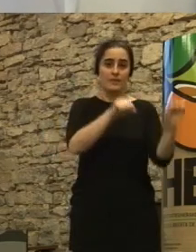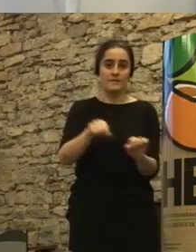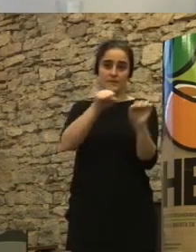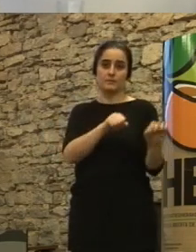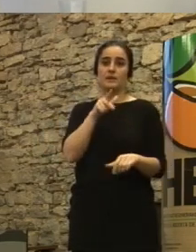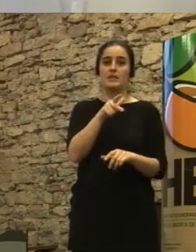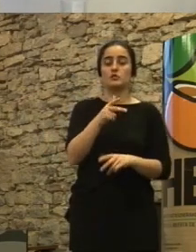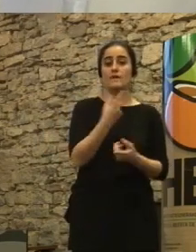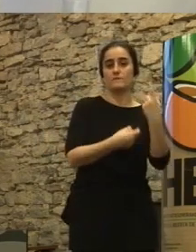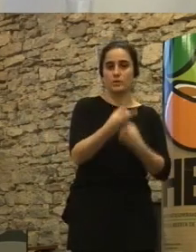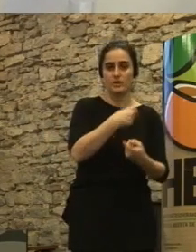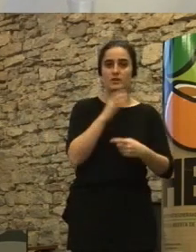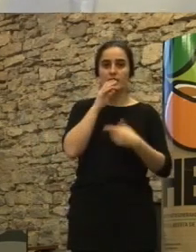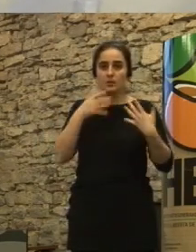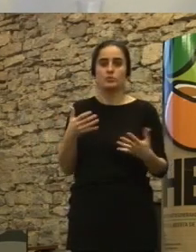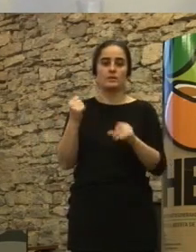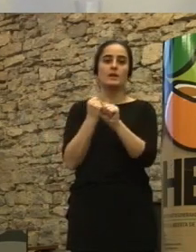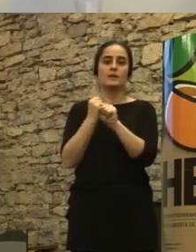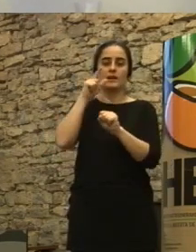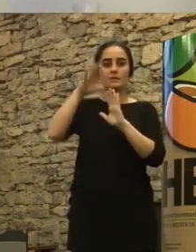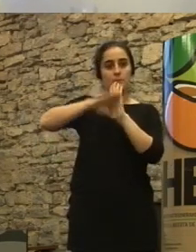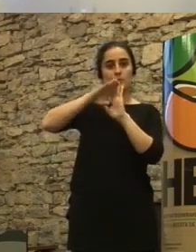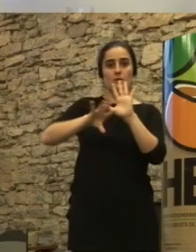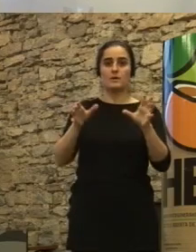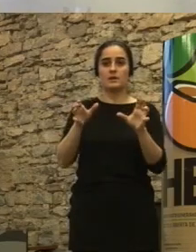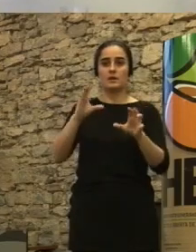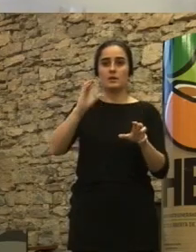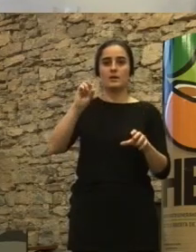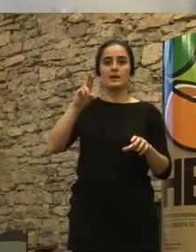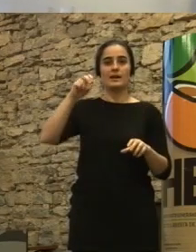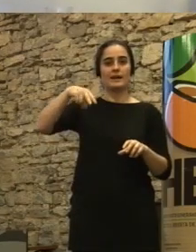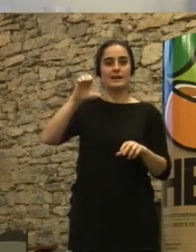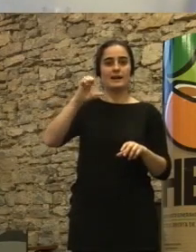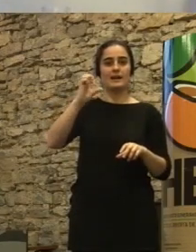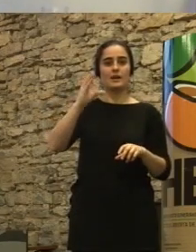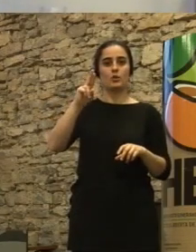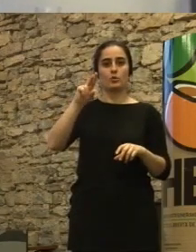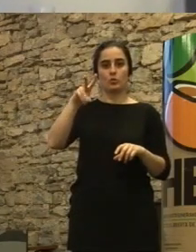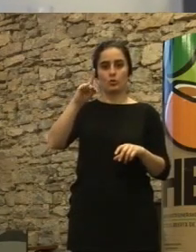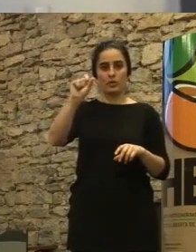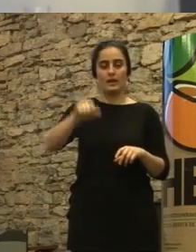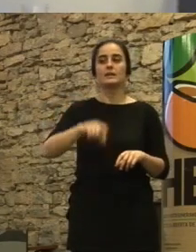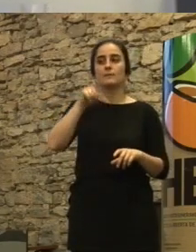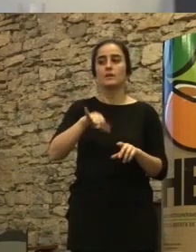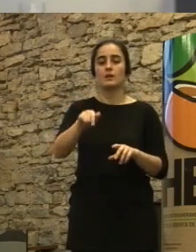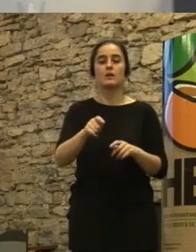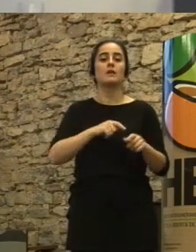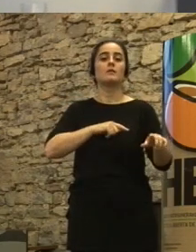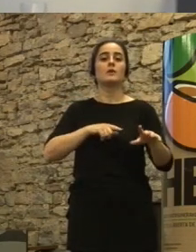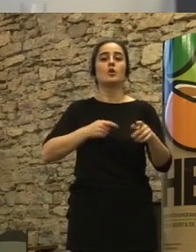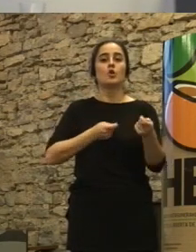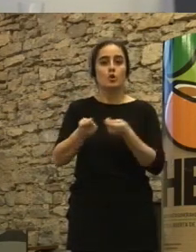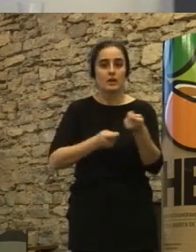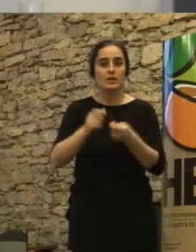a la Información, trabaja actualmente también en el programa de radio Carne Cruda y lleva la coordinación local de